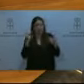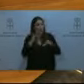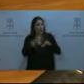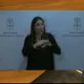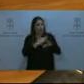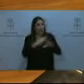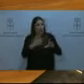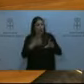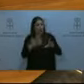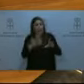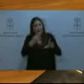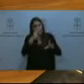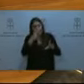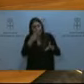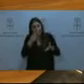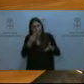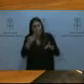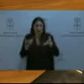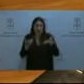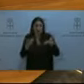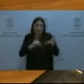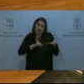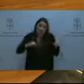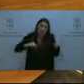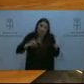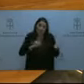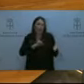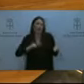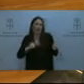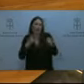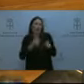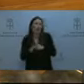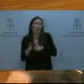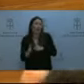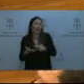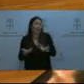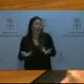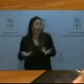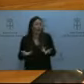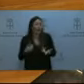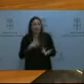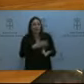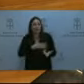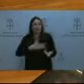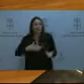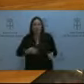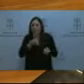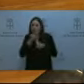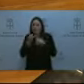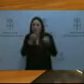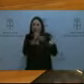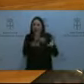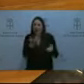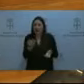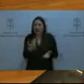más bajo interés, no sé si personal o privado. Pero lo que yo les quiero trasladar hoy es que